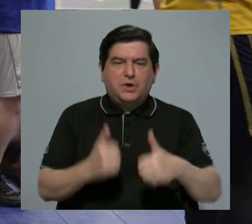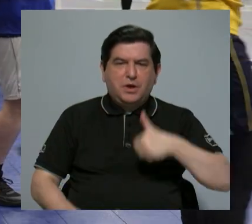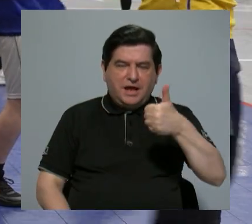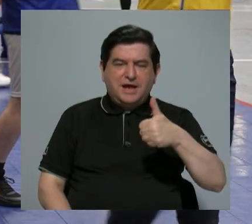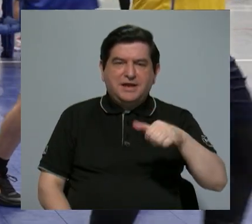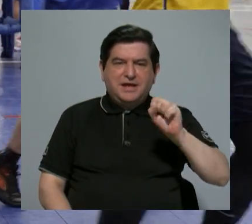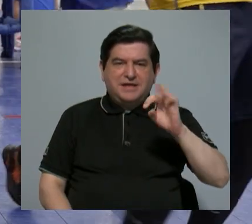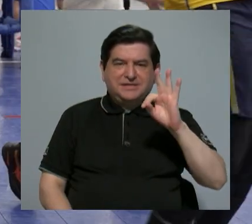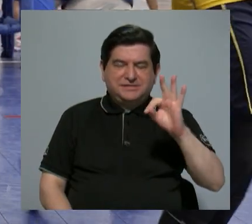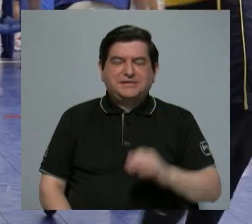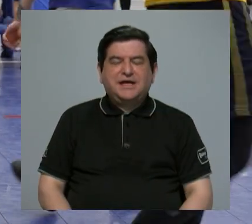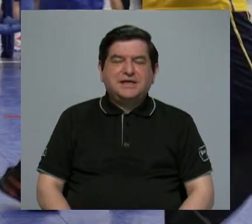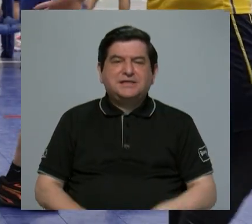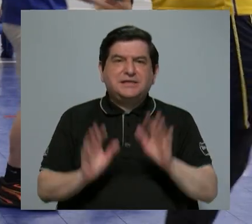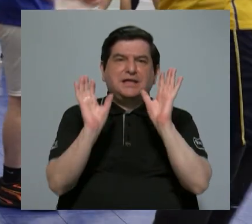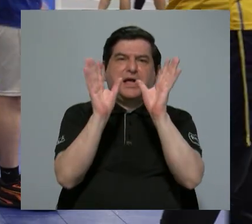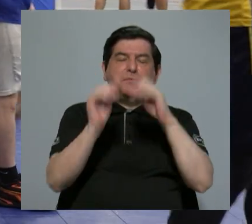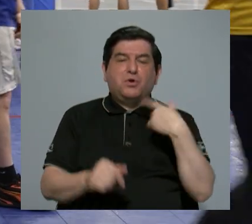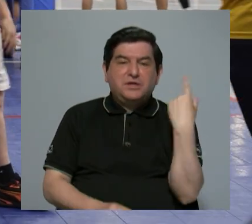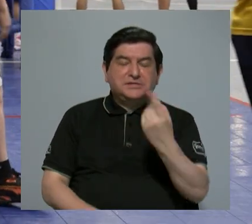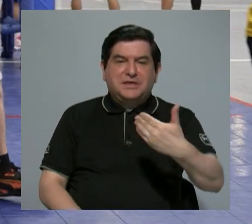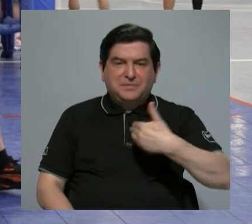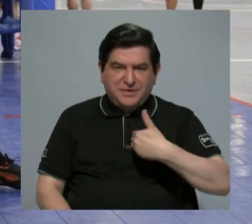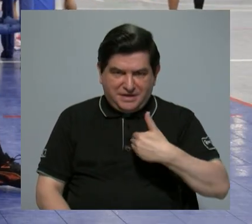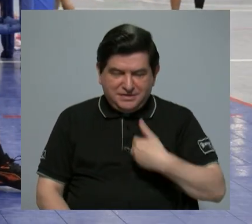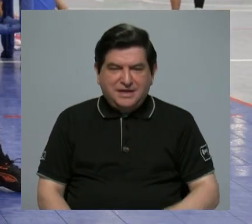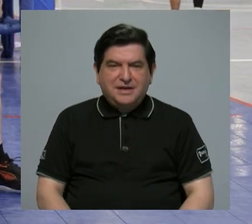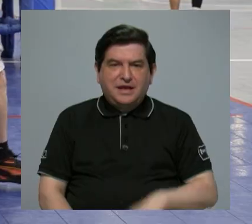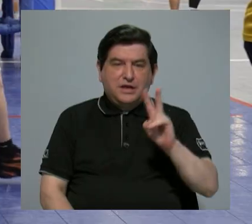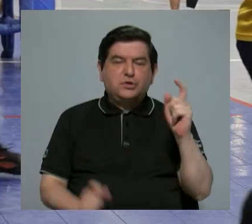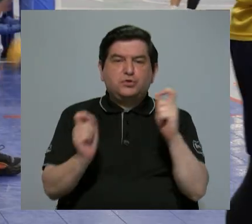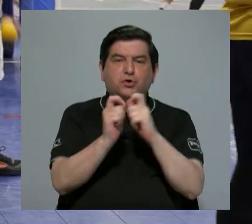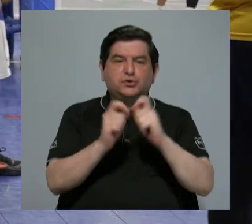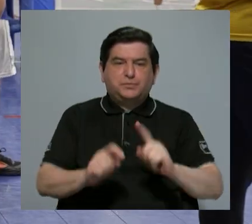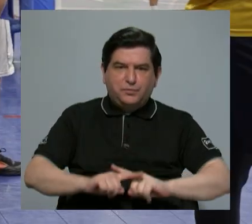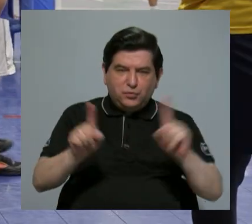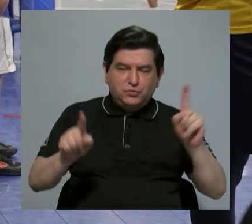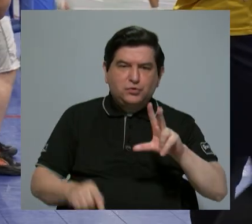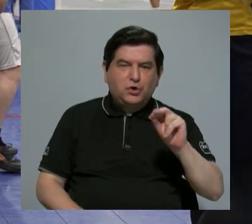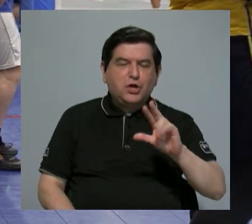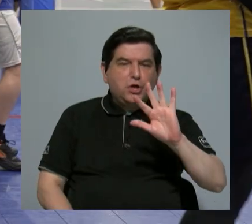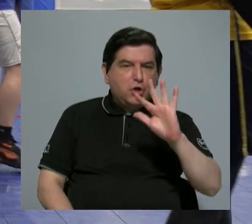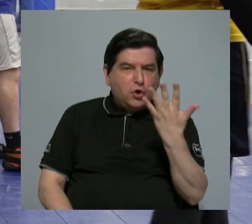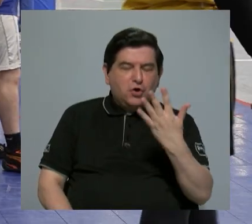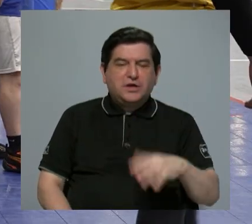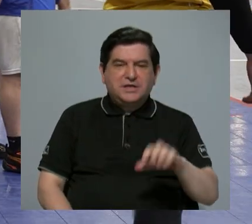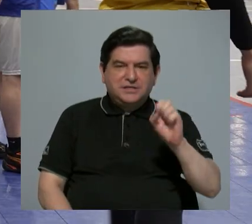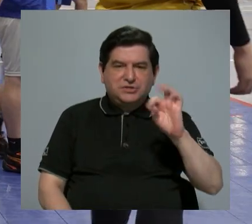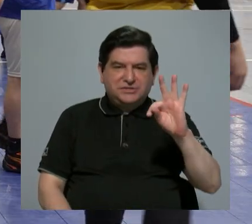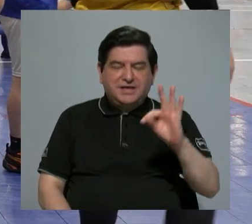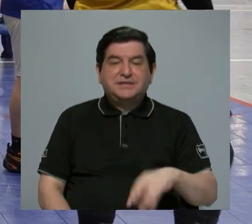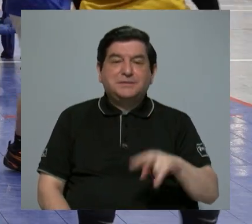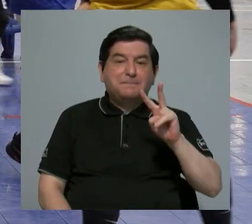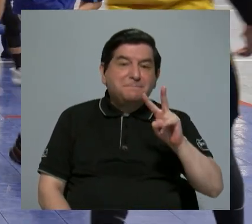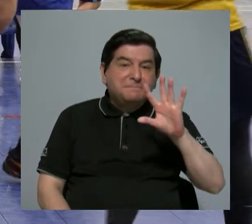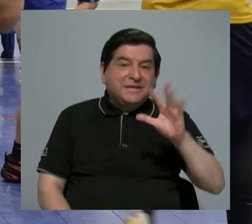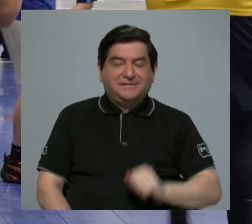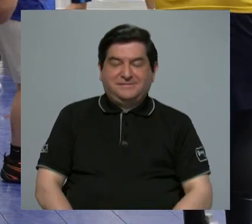para ganar un set en voleibol sala, siempre y cuando tenga por lo menos 2 puntos de diferencia y no sea el quinto set?